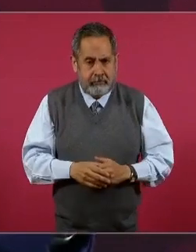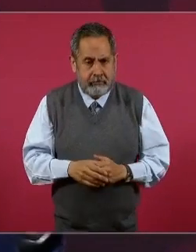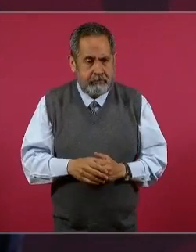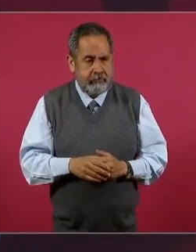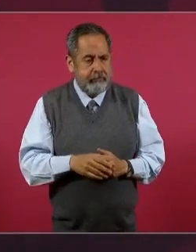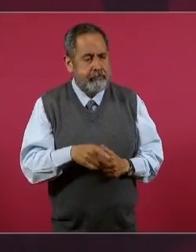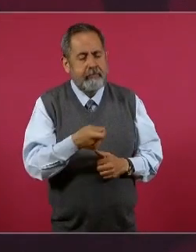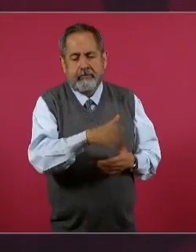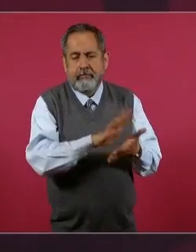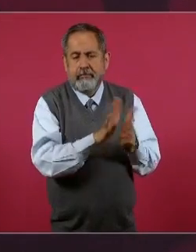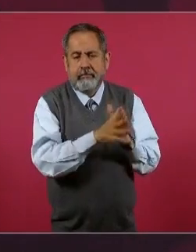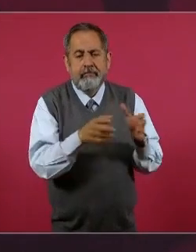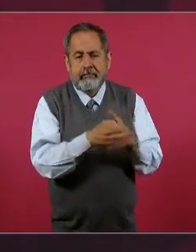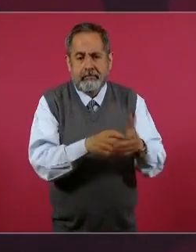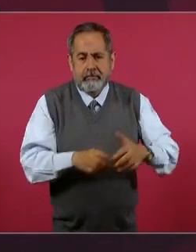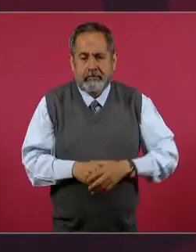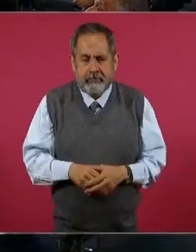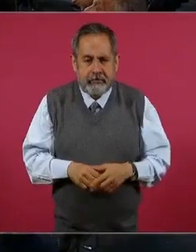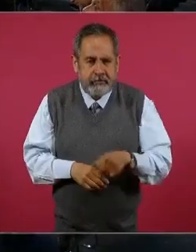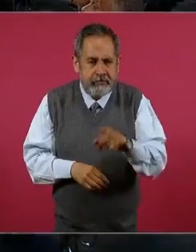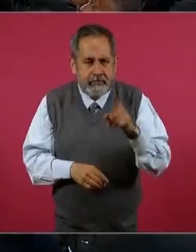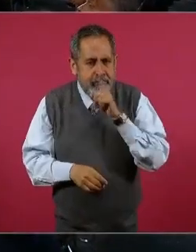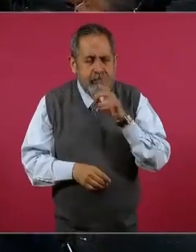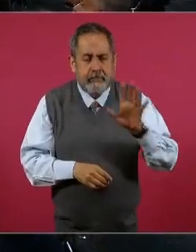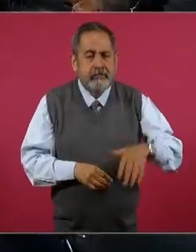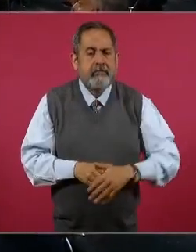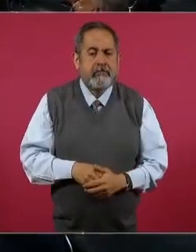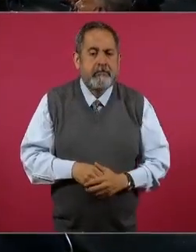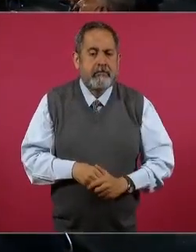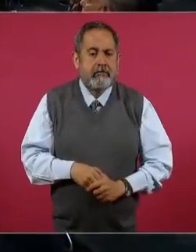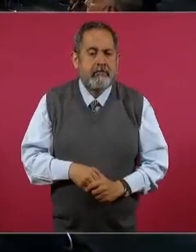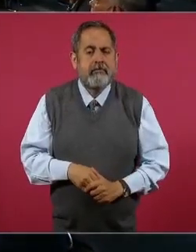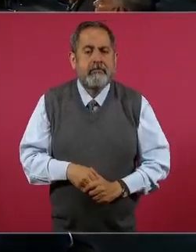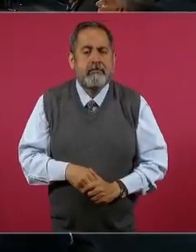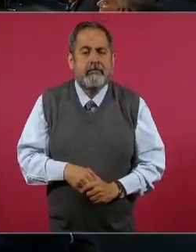cómplice. ¿Se podría decir que se les cayó el golpe técnico de Estado?